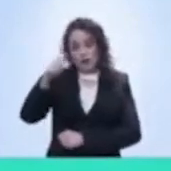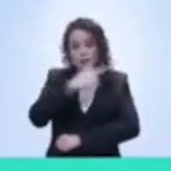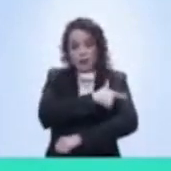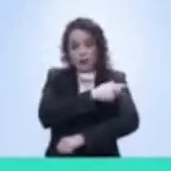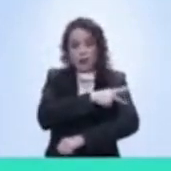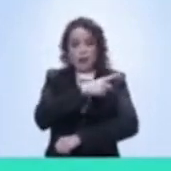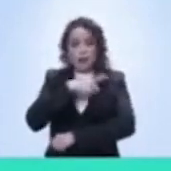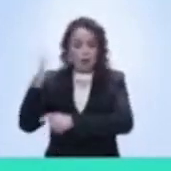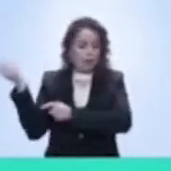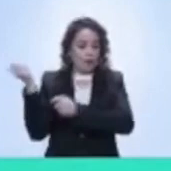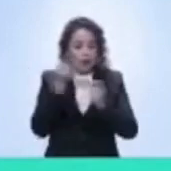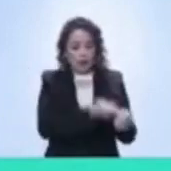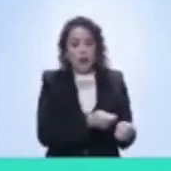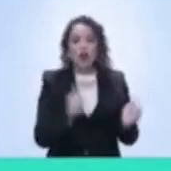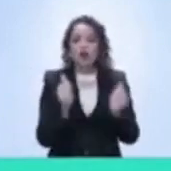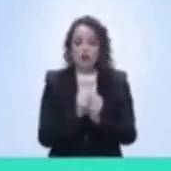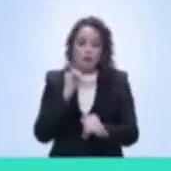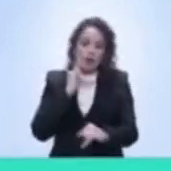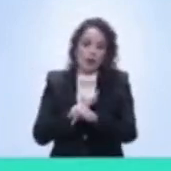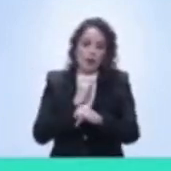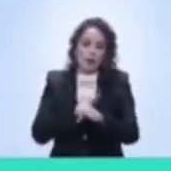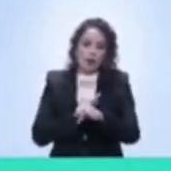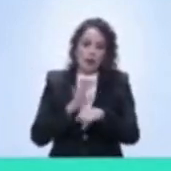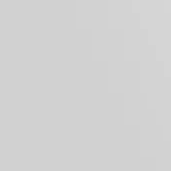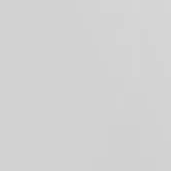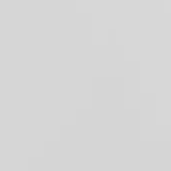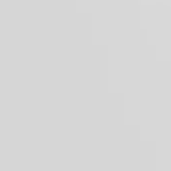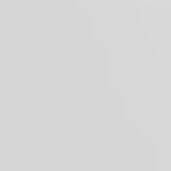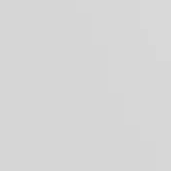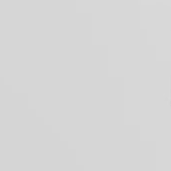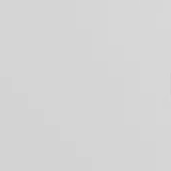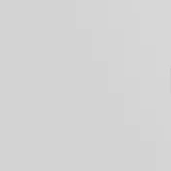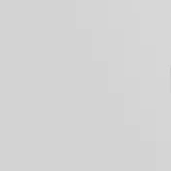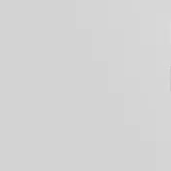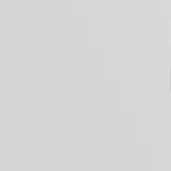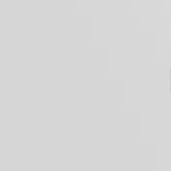formato electrónico dado que así la ley yo solicita